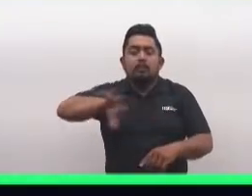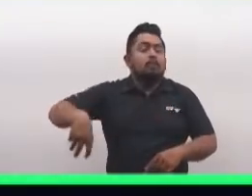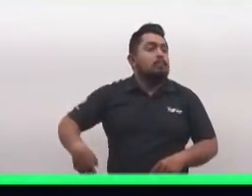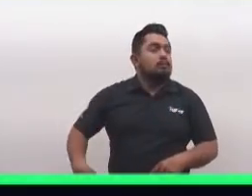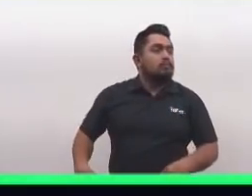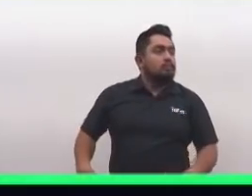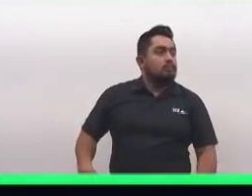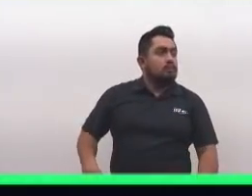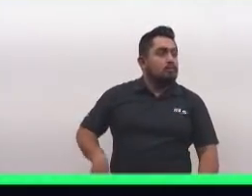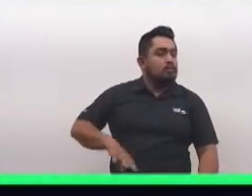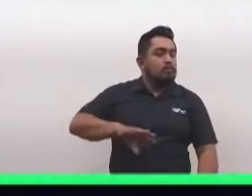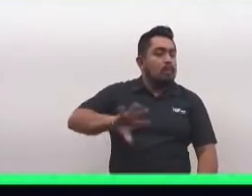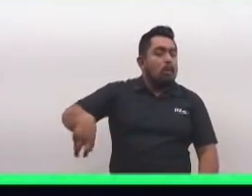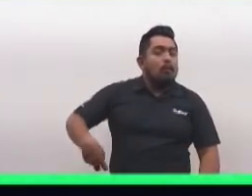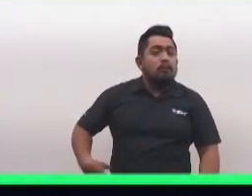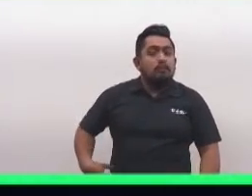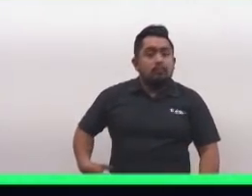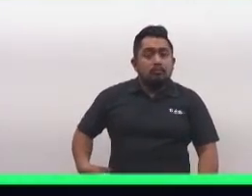cortar